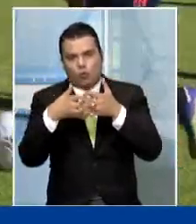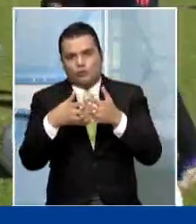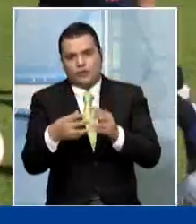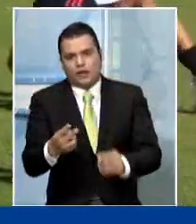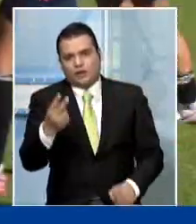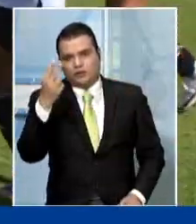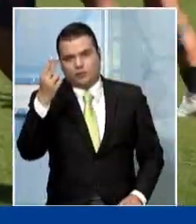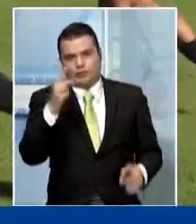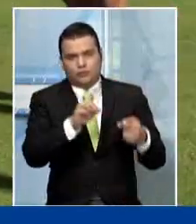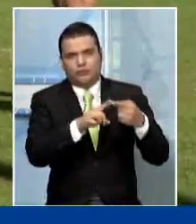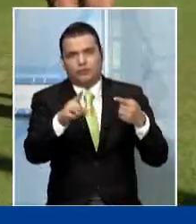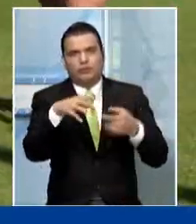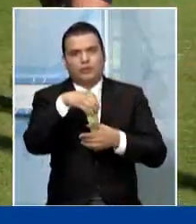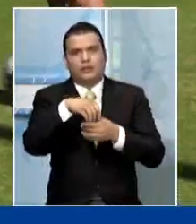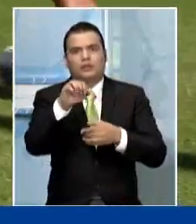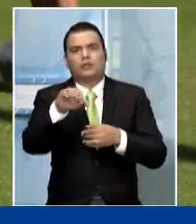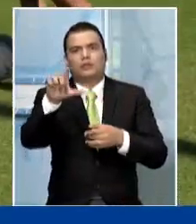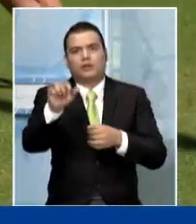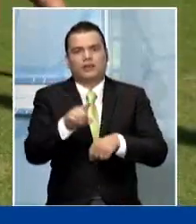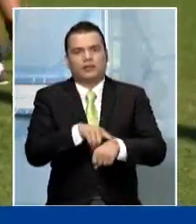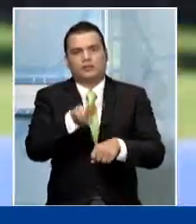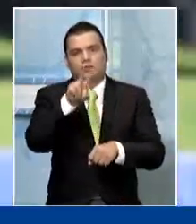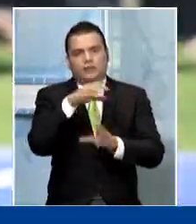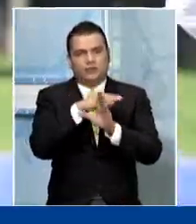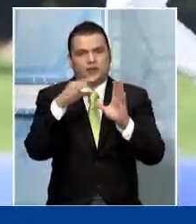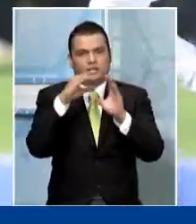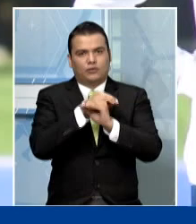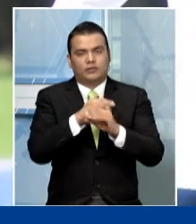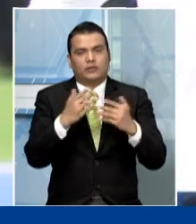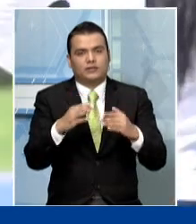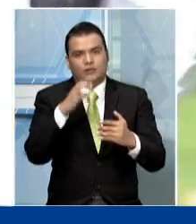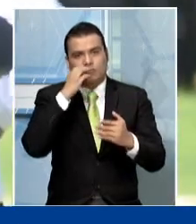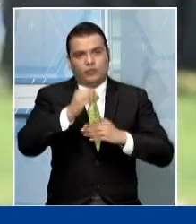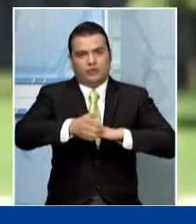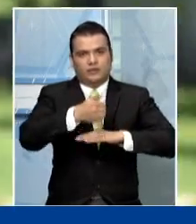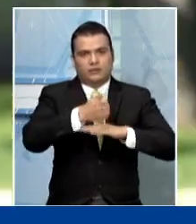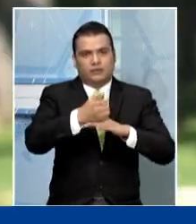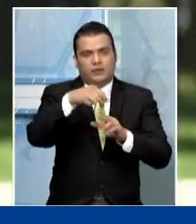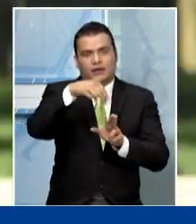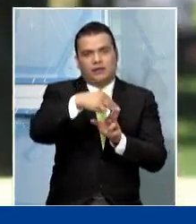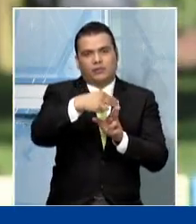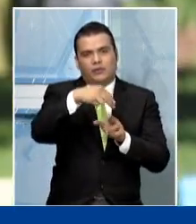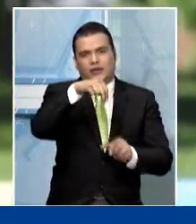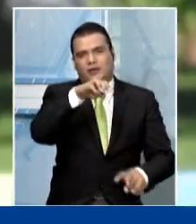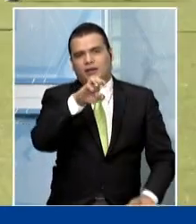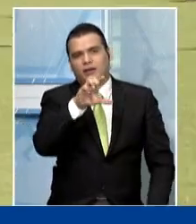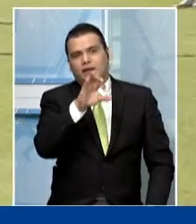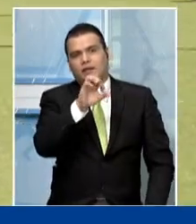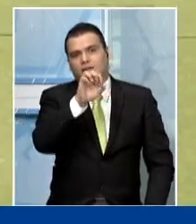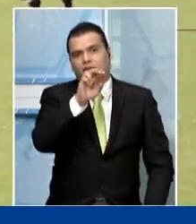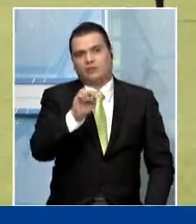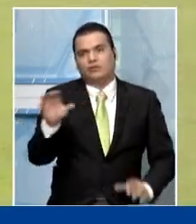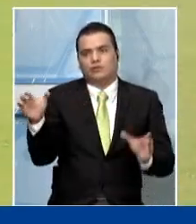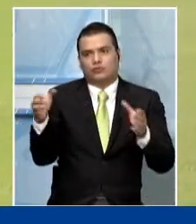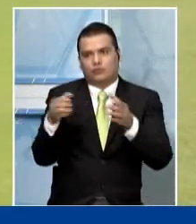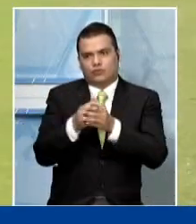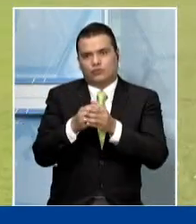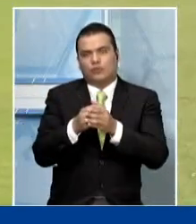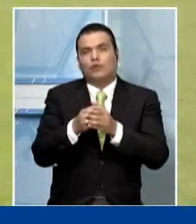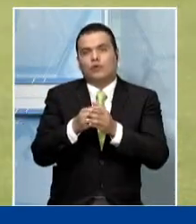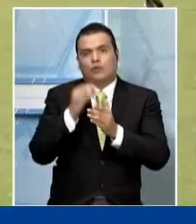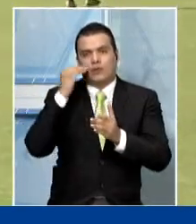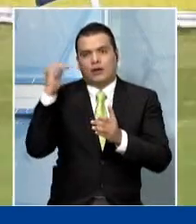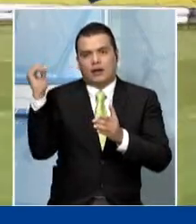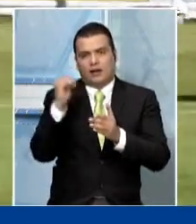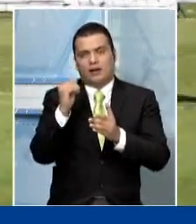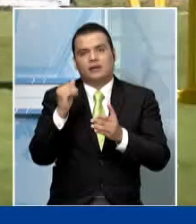primero en orlando a las 7 15 de la noche el técnico caleño en el zona baldía convocó a jugadores de la liga colombiana entre ellas a catalina usme de